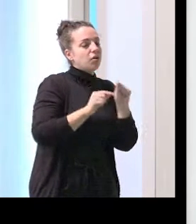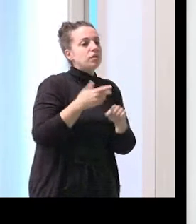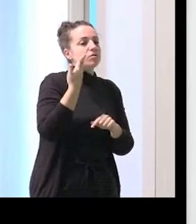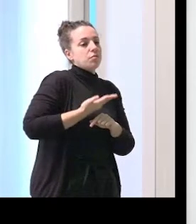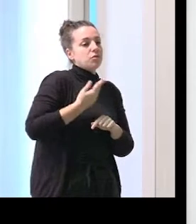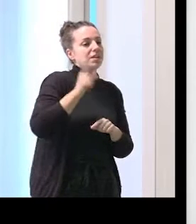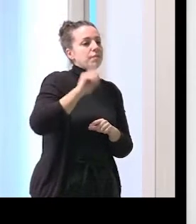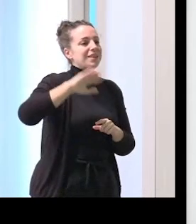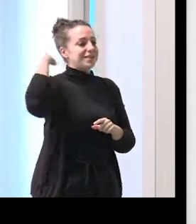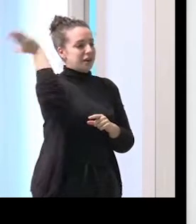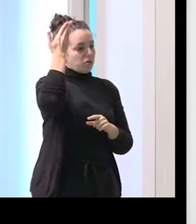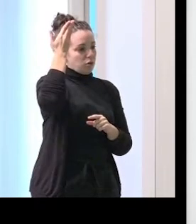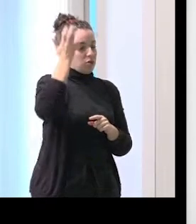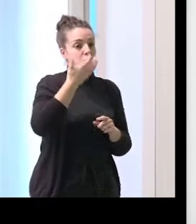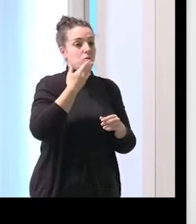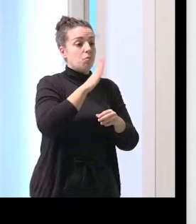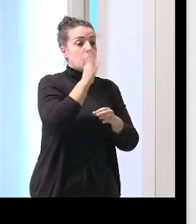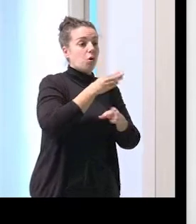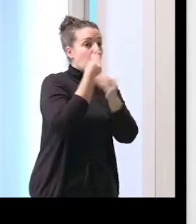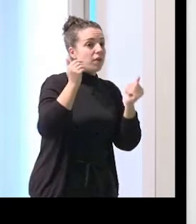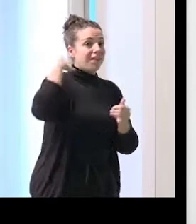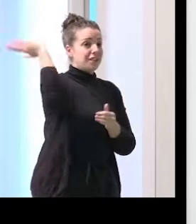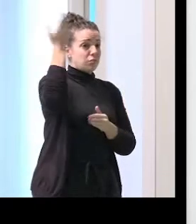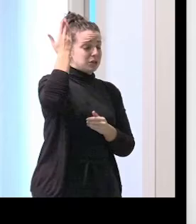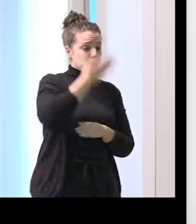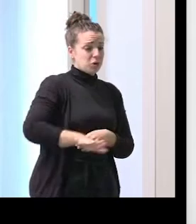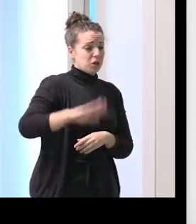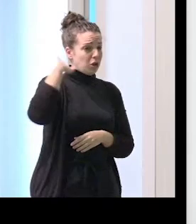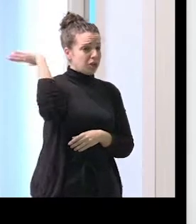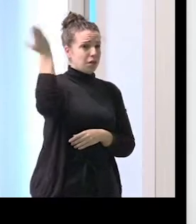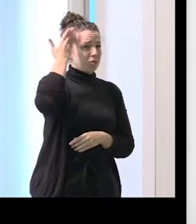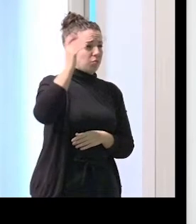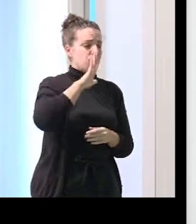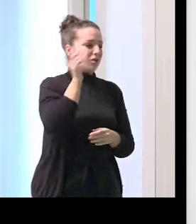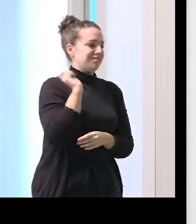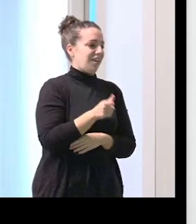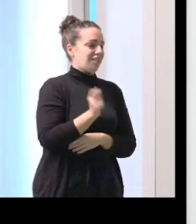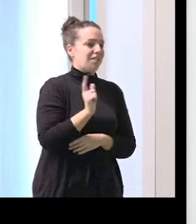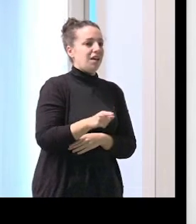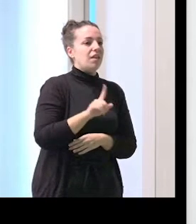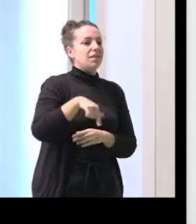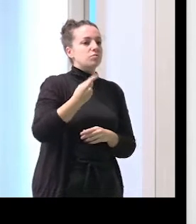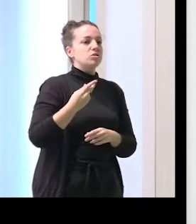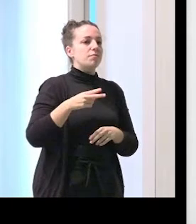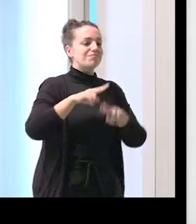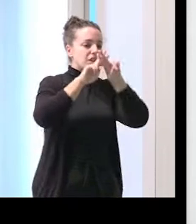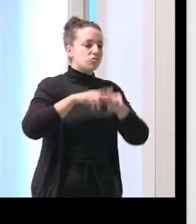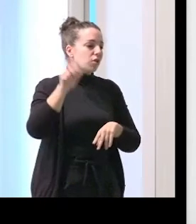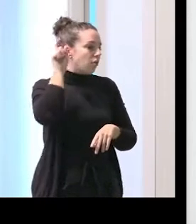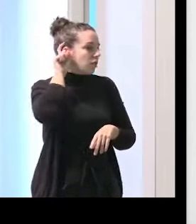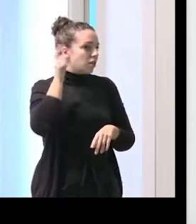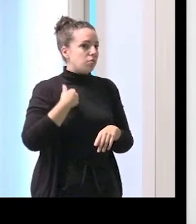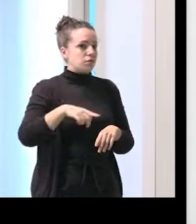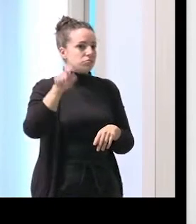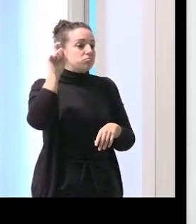Se nos olvida muchas veces, después de un traumatismo craneoencefálico en un niño, que se lo dan muchos, hacer un estudio auditivo y te encuentras sorderas que no sabes